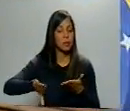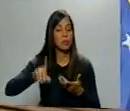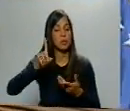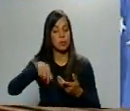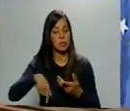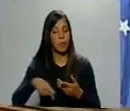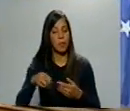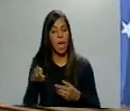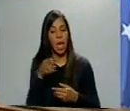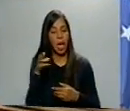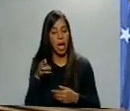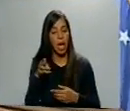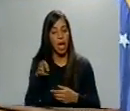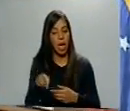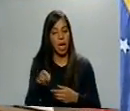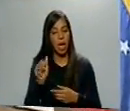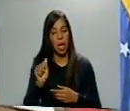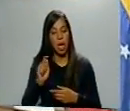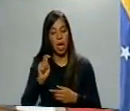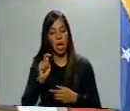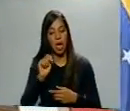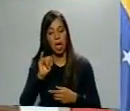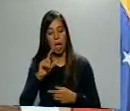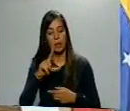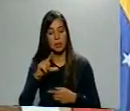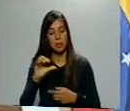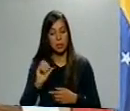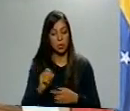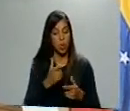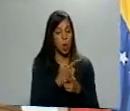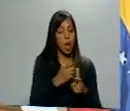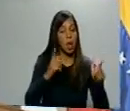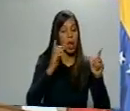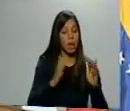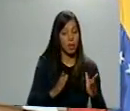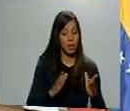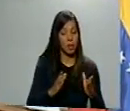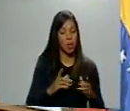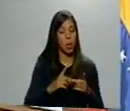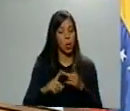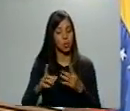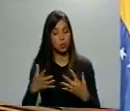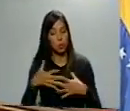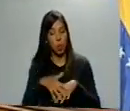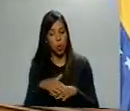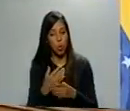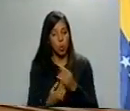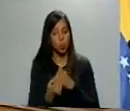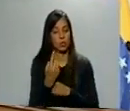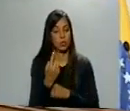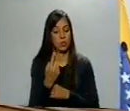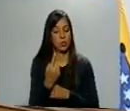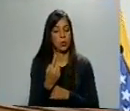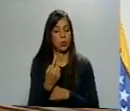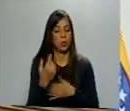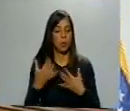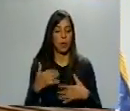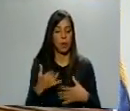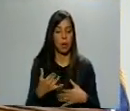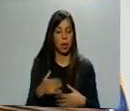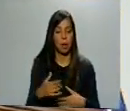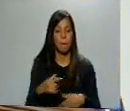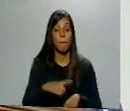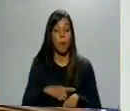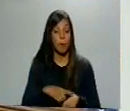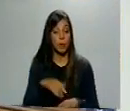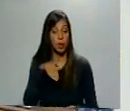El Hatillo, para que junto con Libertador surgiera una nueva entidad. Por supuesto, eso en un momento electoral